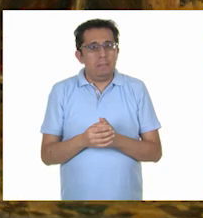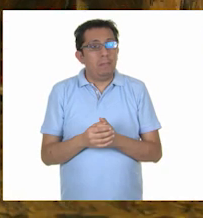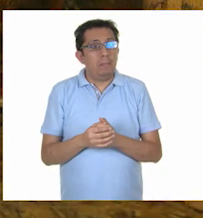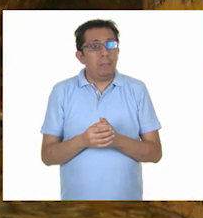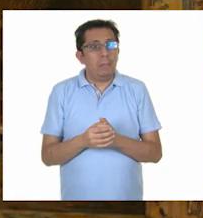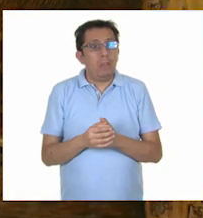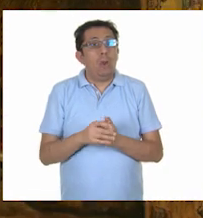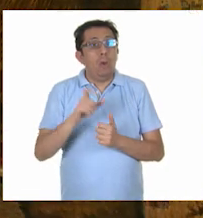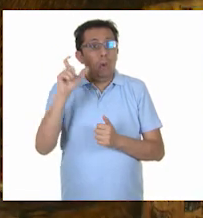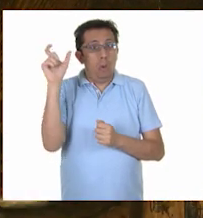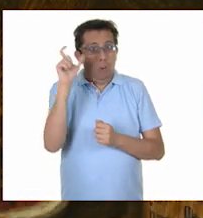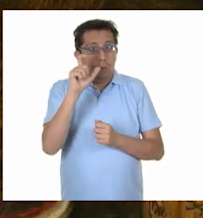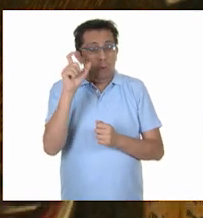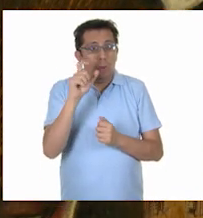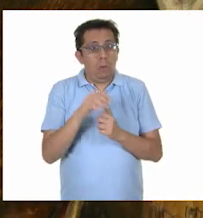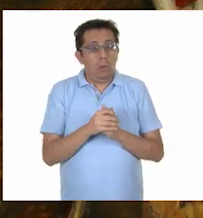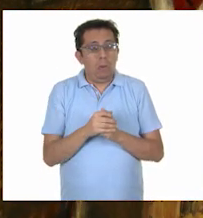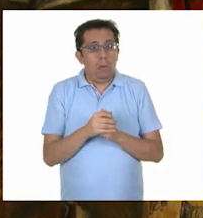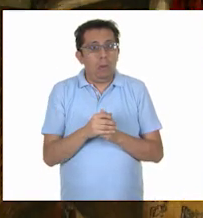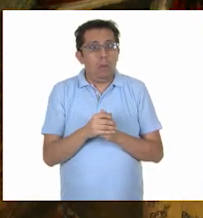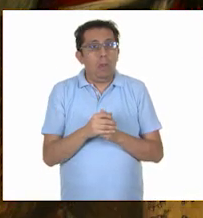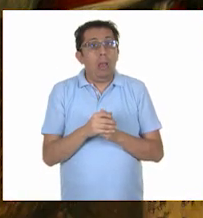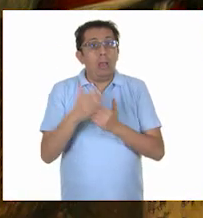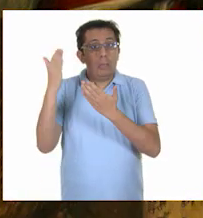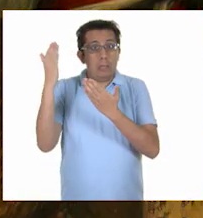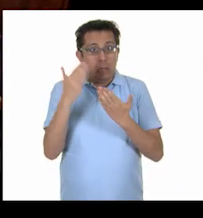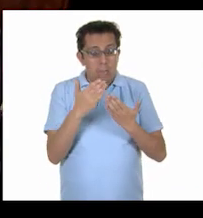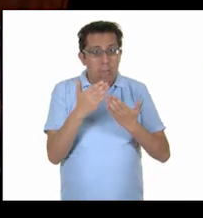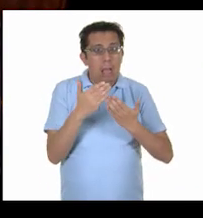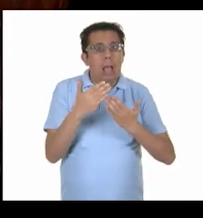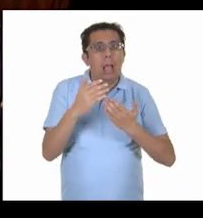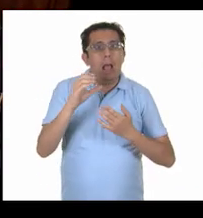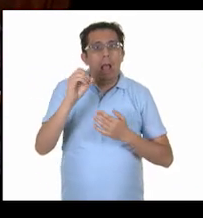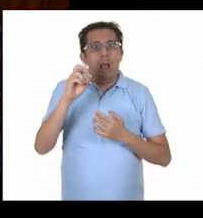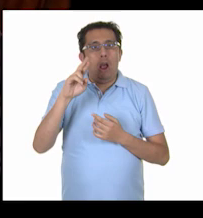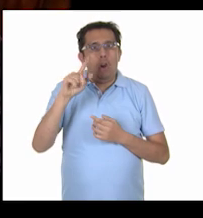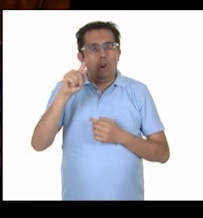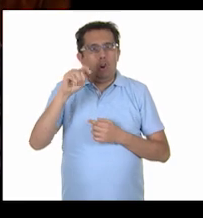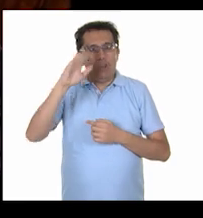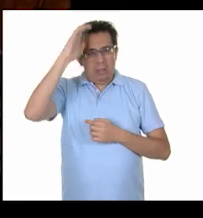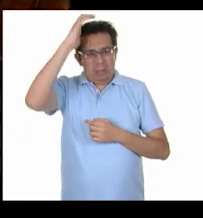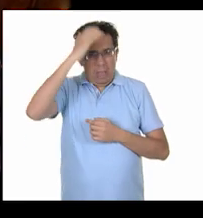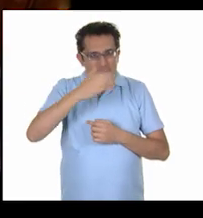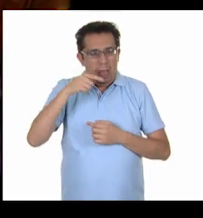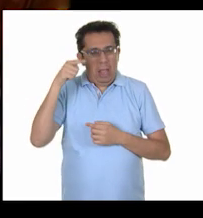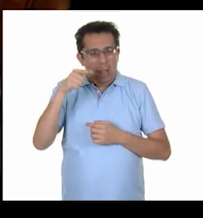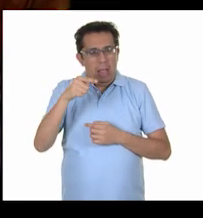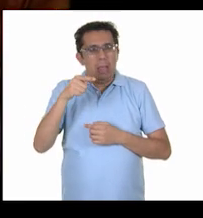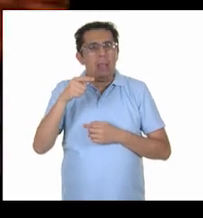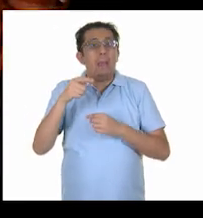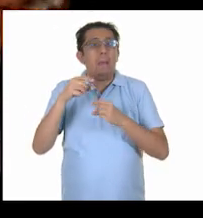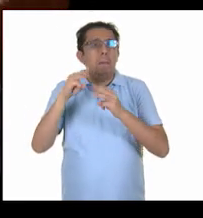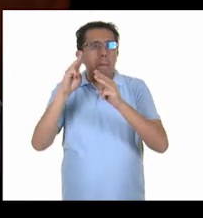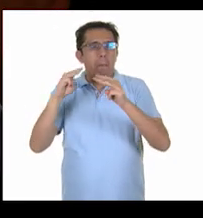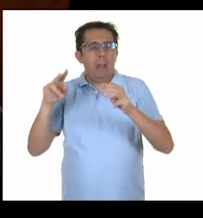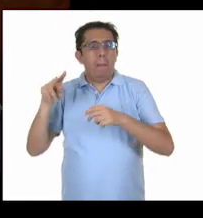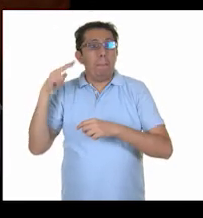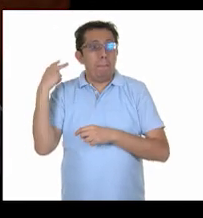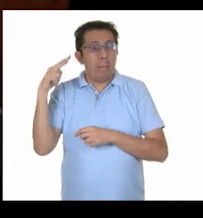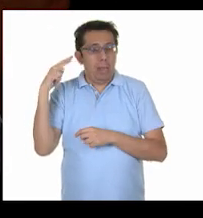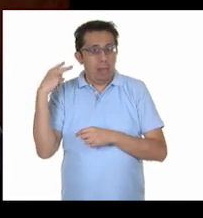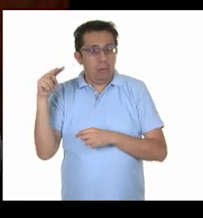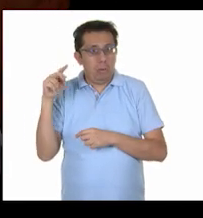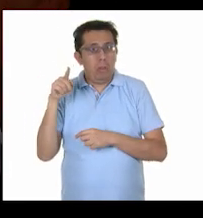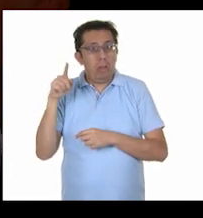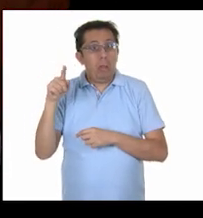Cuando se hace presente Hernán Cortés en las costas de Chalchicuellan, o llamado Veracruz, los